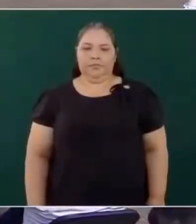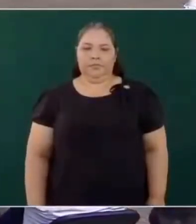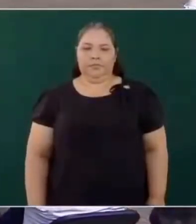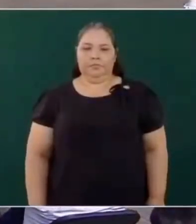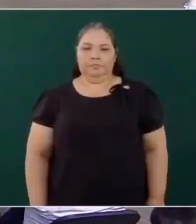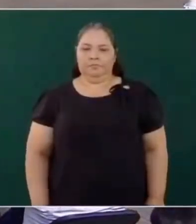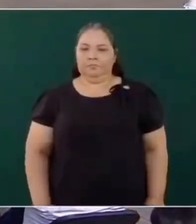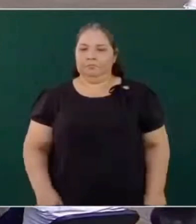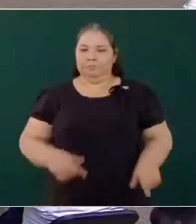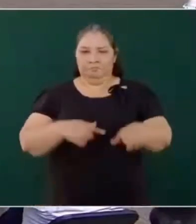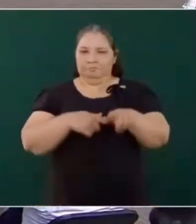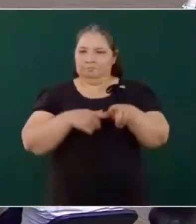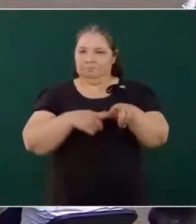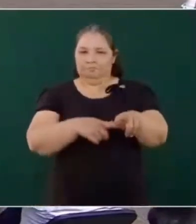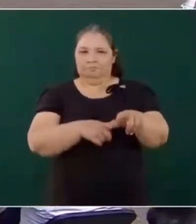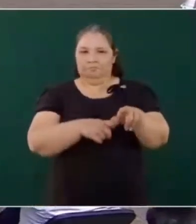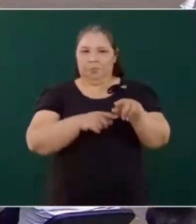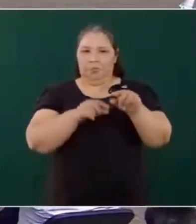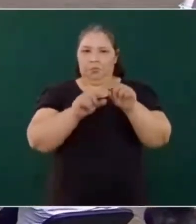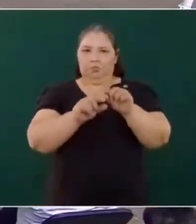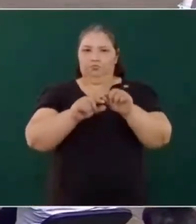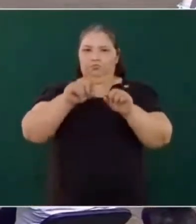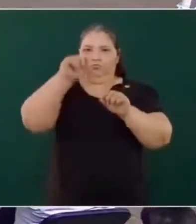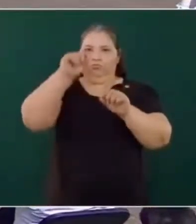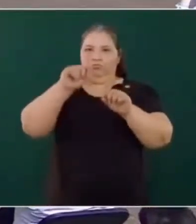si hubiese continuado esta tendencia,